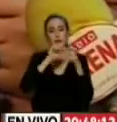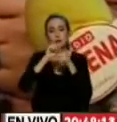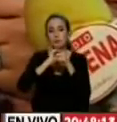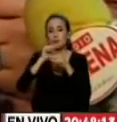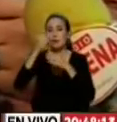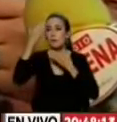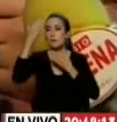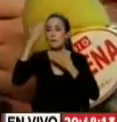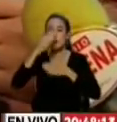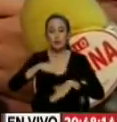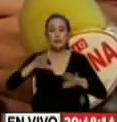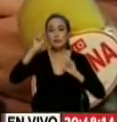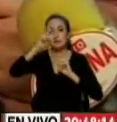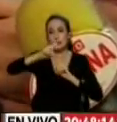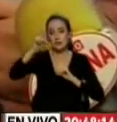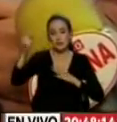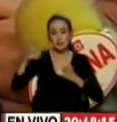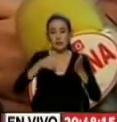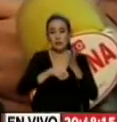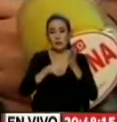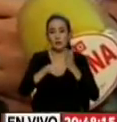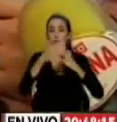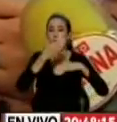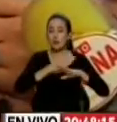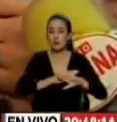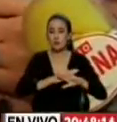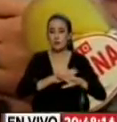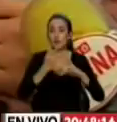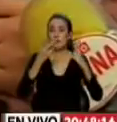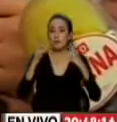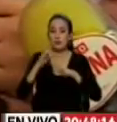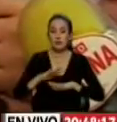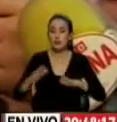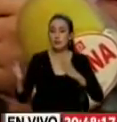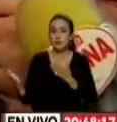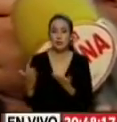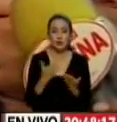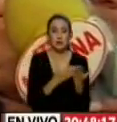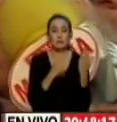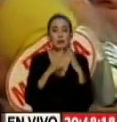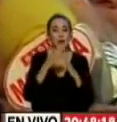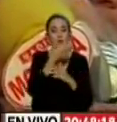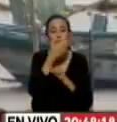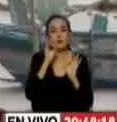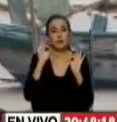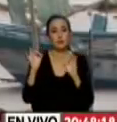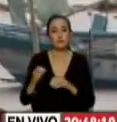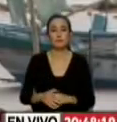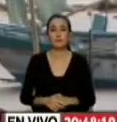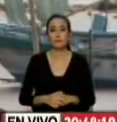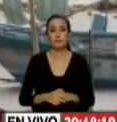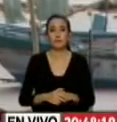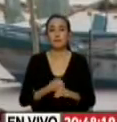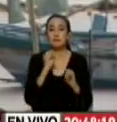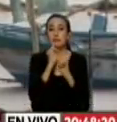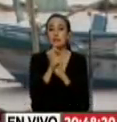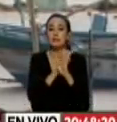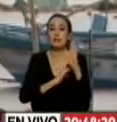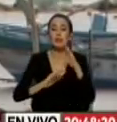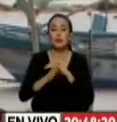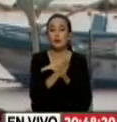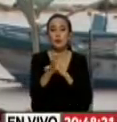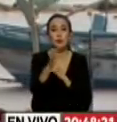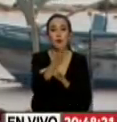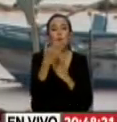las políticas que están establecidas por el Ministerio de Defensa Nacional y lo hace con los medios disponibles de la mejor manera posible. La industria pesquera genera al